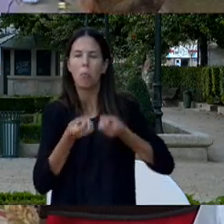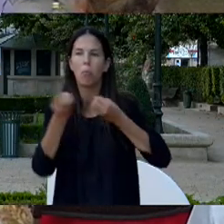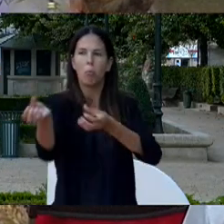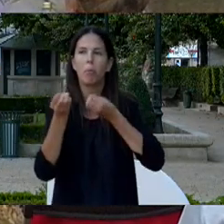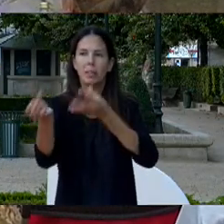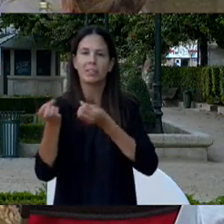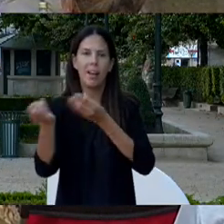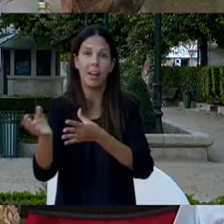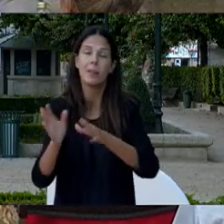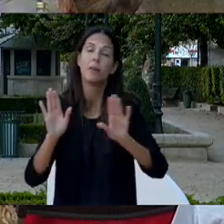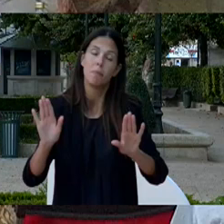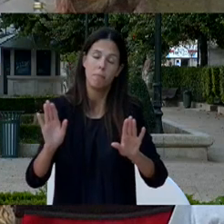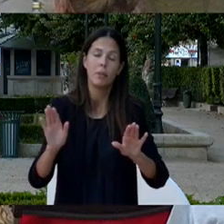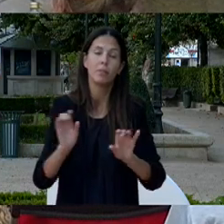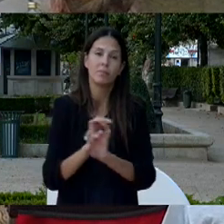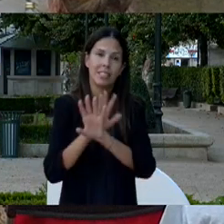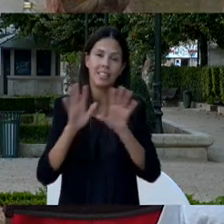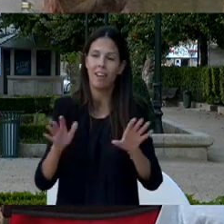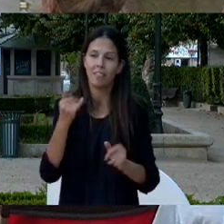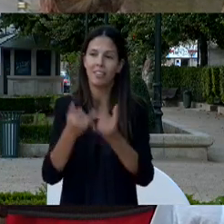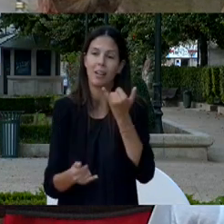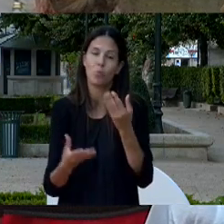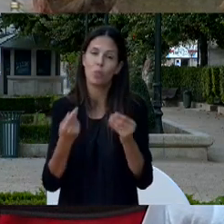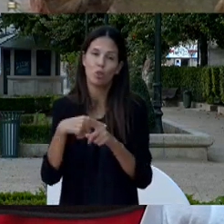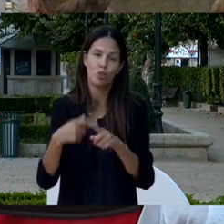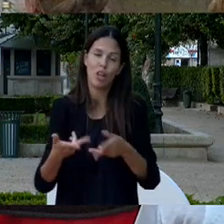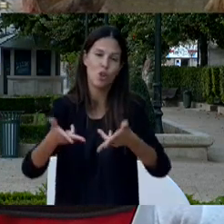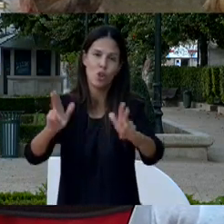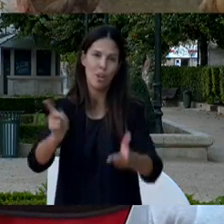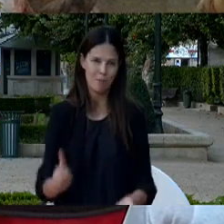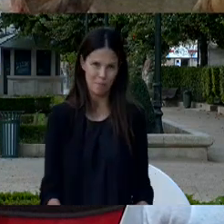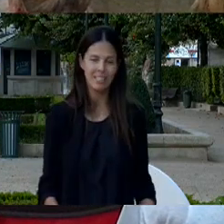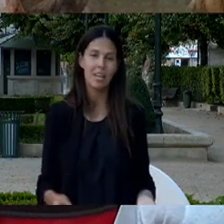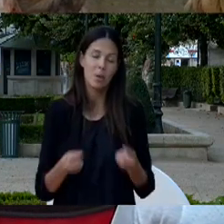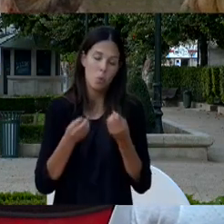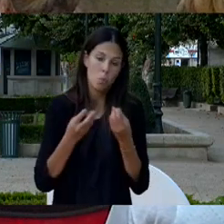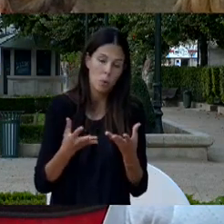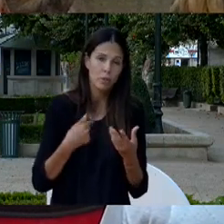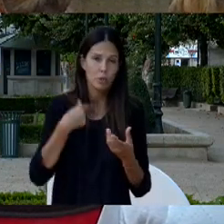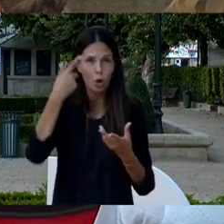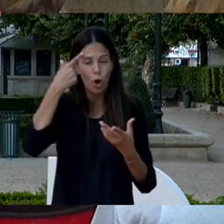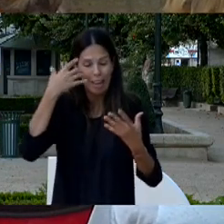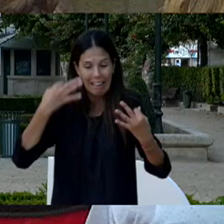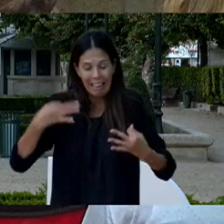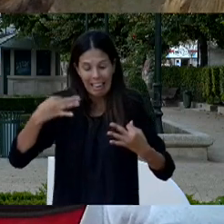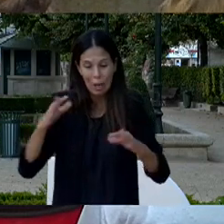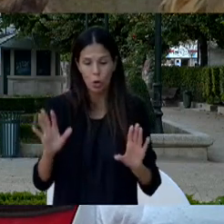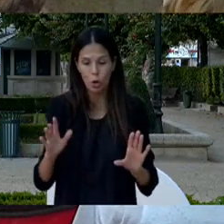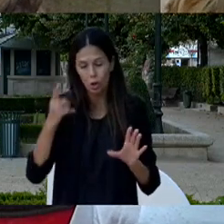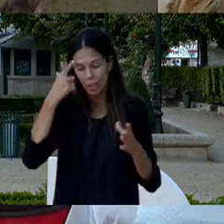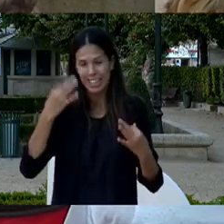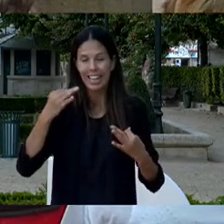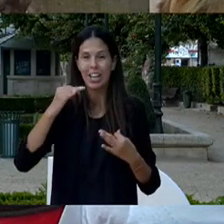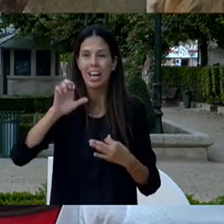mensajes, pero lógicamente pues no se le permitía. Bueno, yo creo que